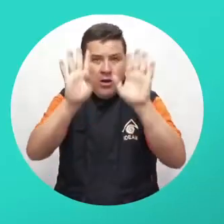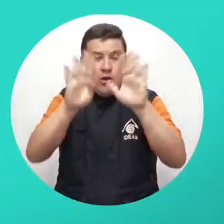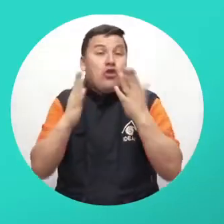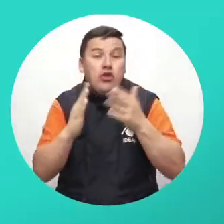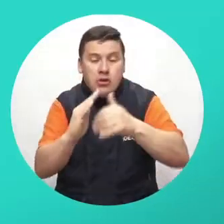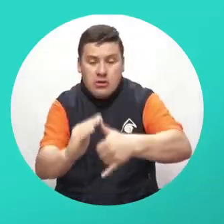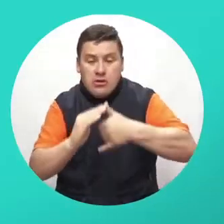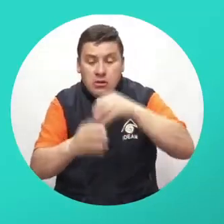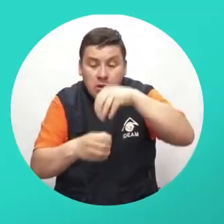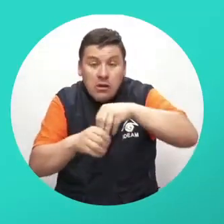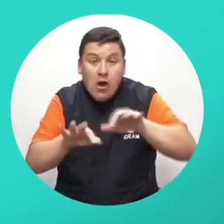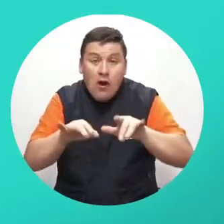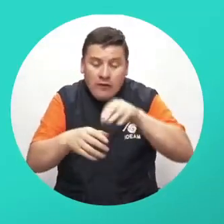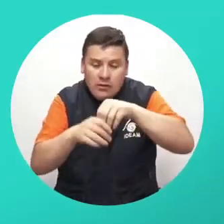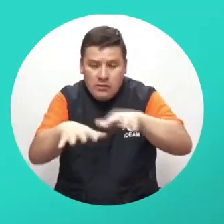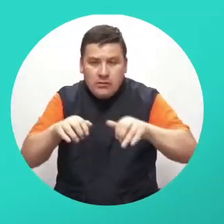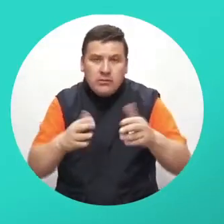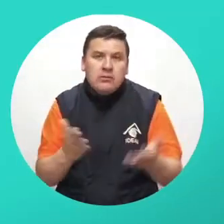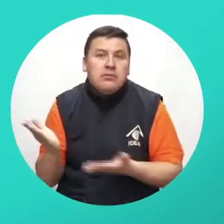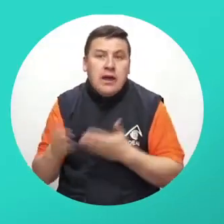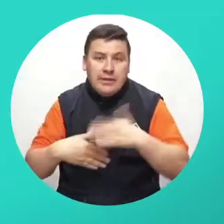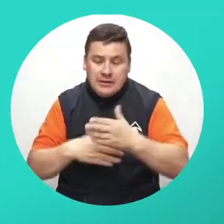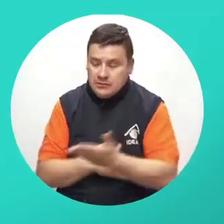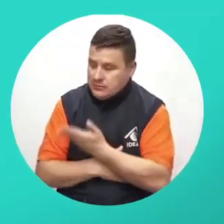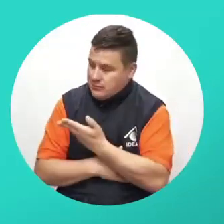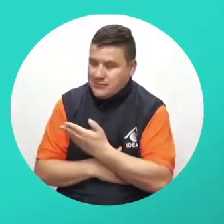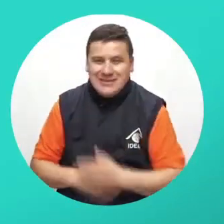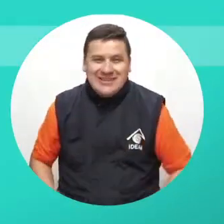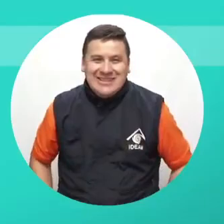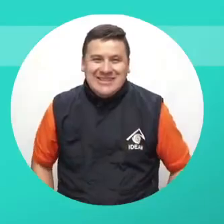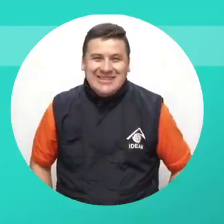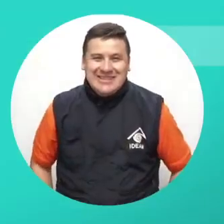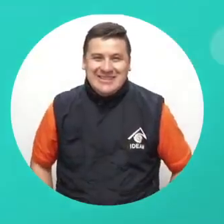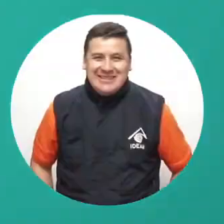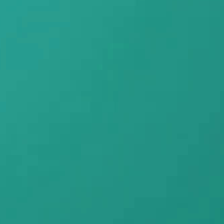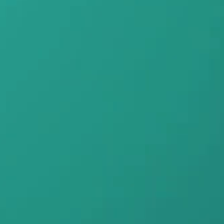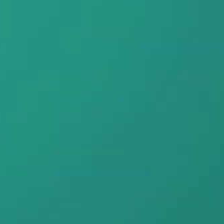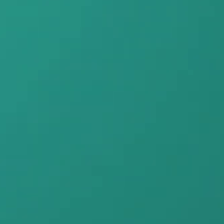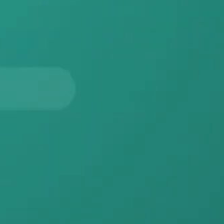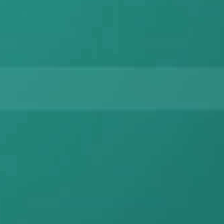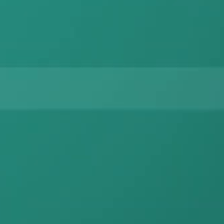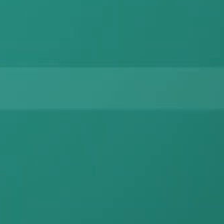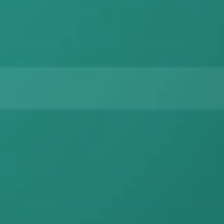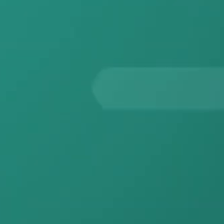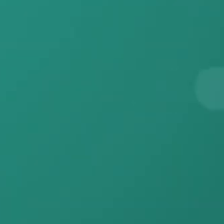de la mañana, en el Auditorio IDEAM, calle 25D, número 96B70.